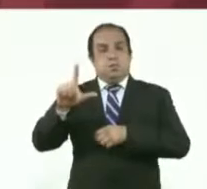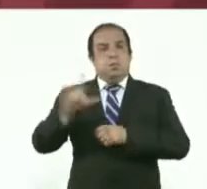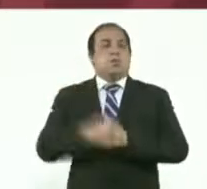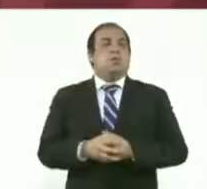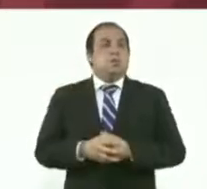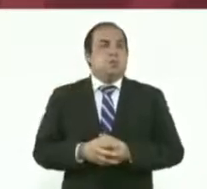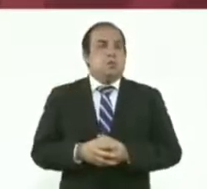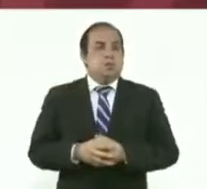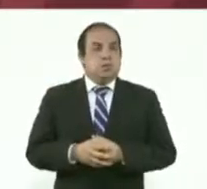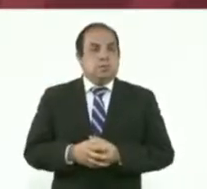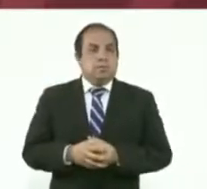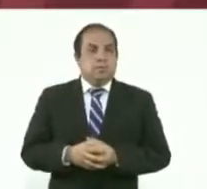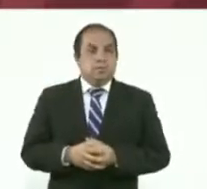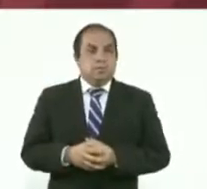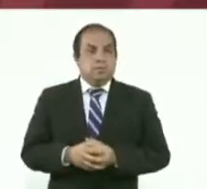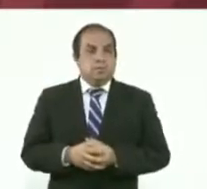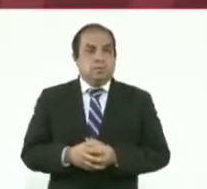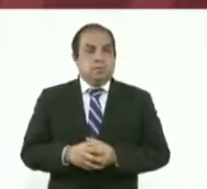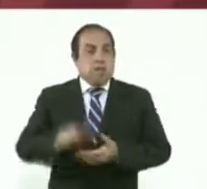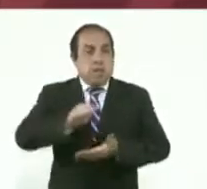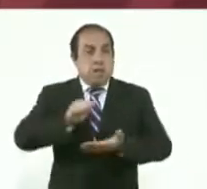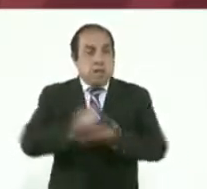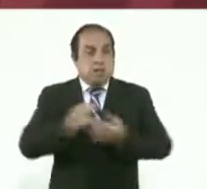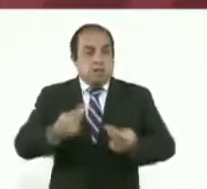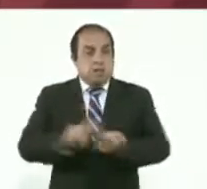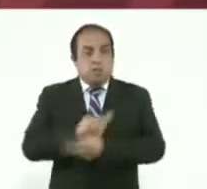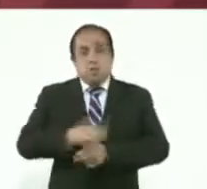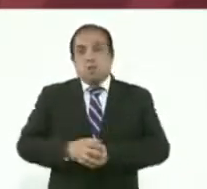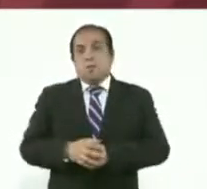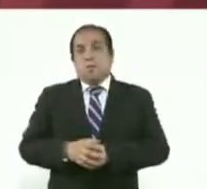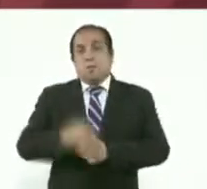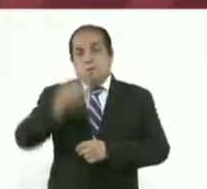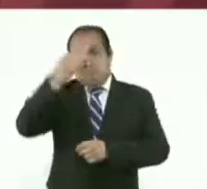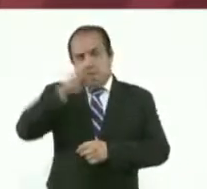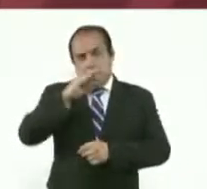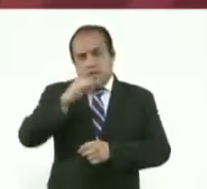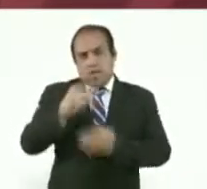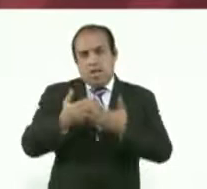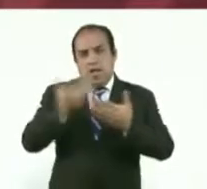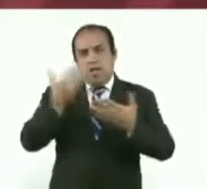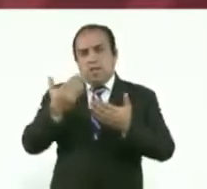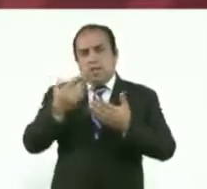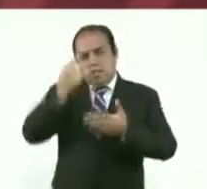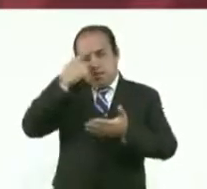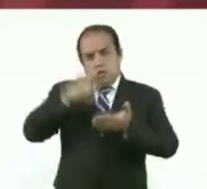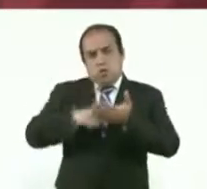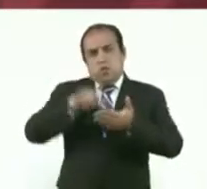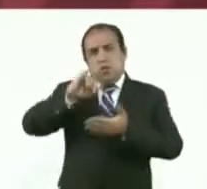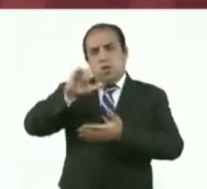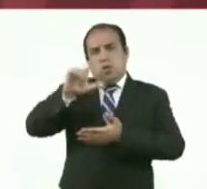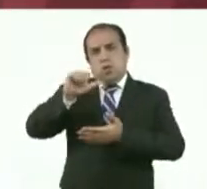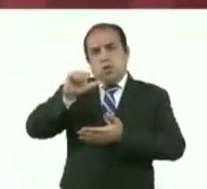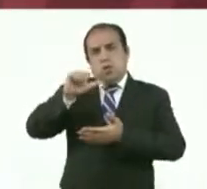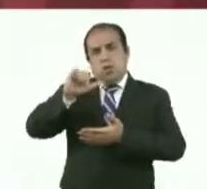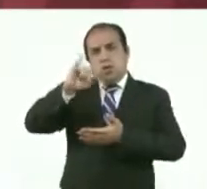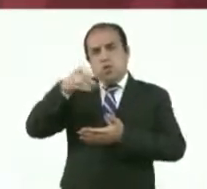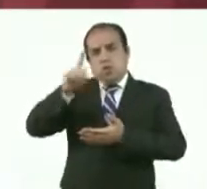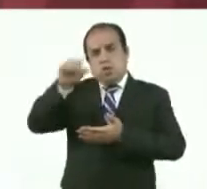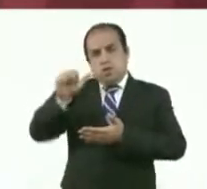de actas falsas que en algún momento en algún medio, creo que fue La Jornada, quien lo